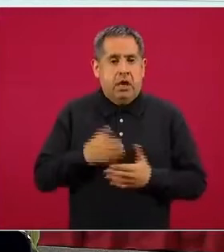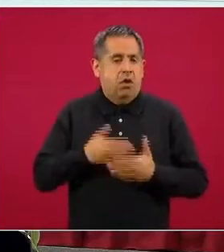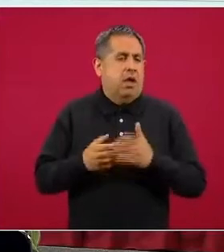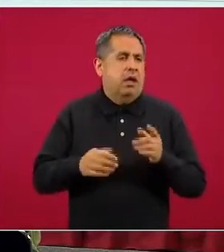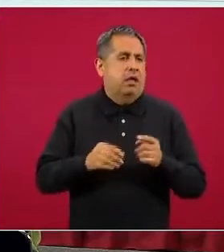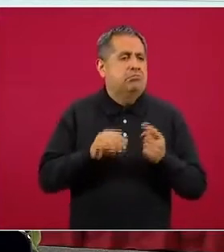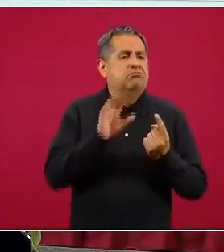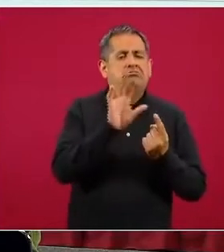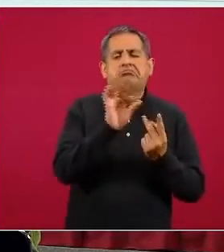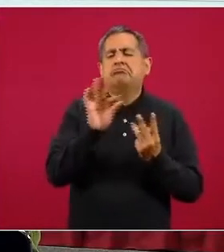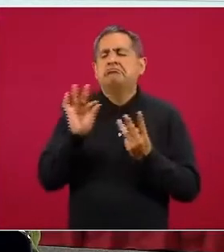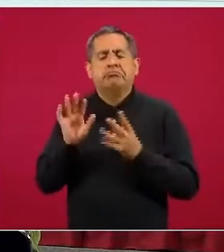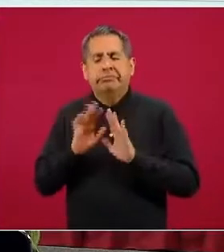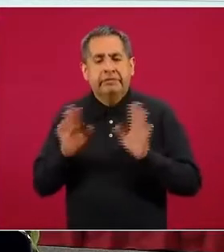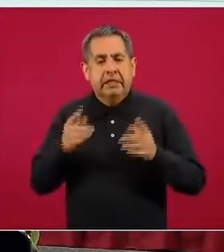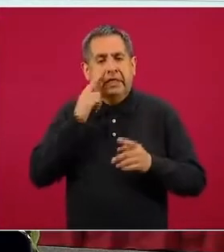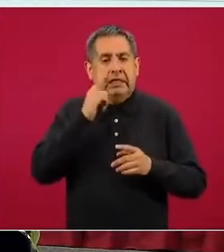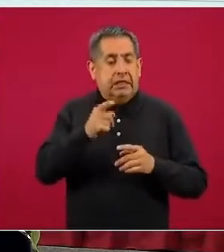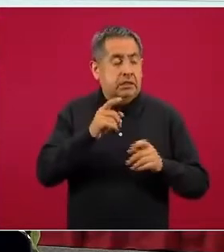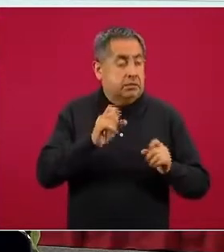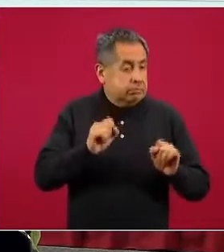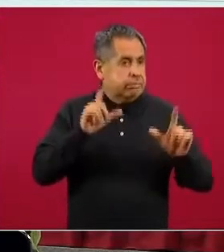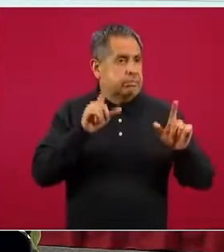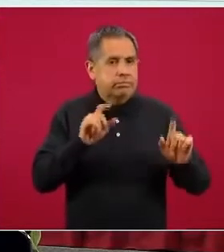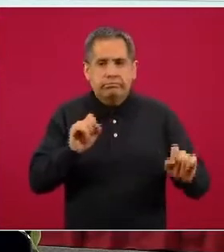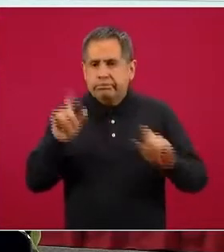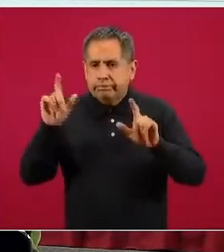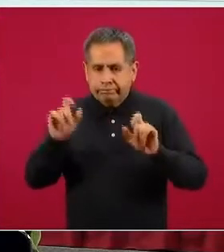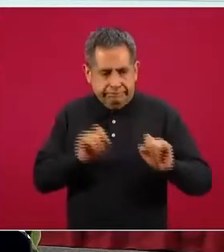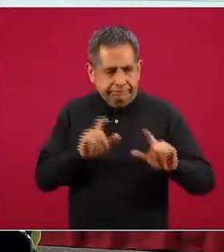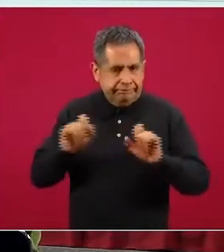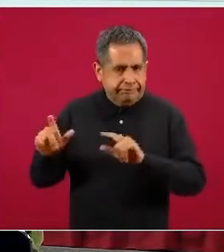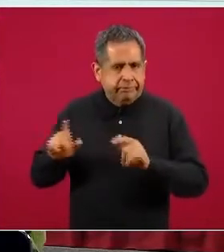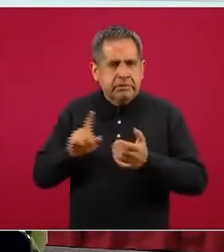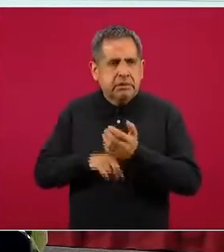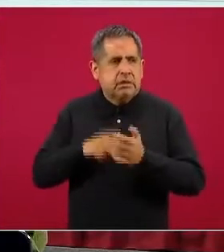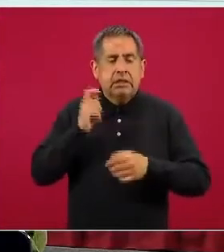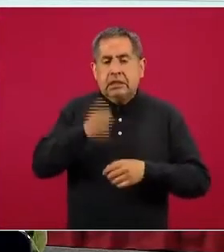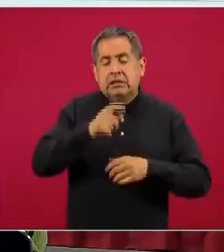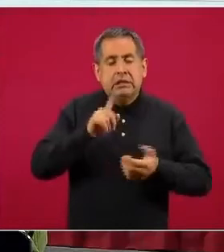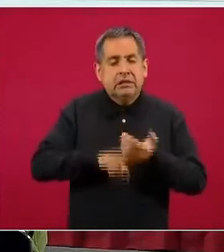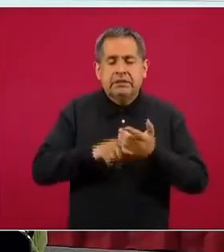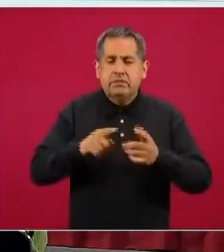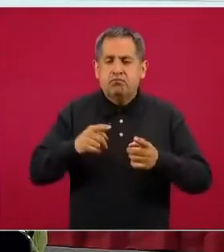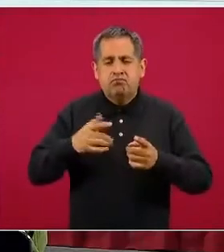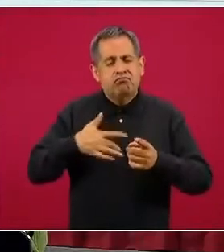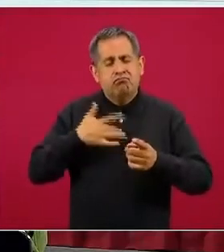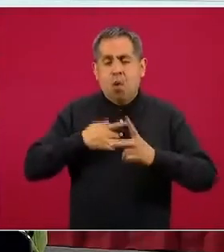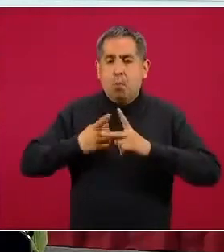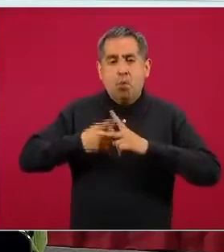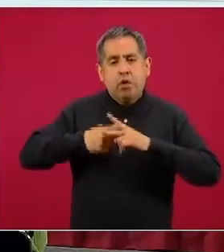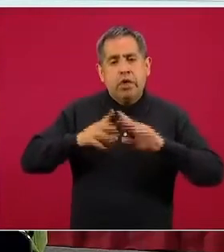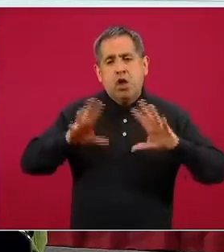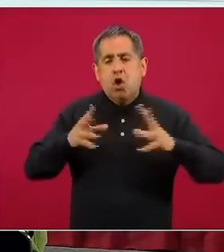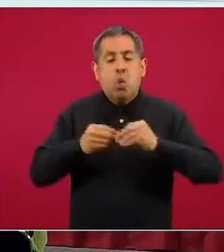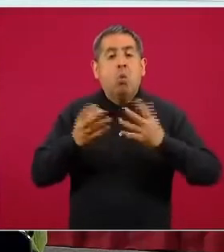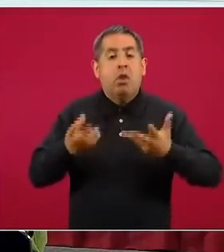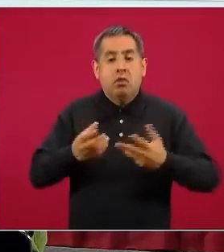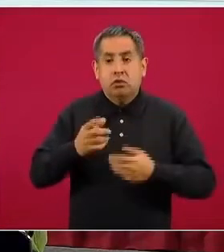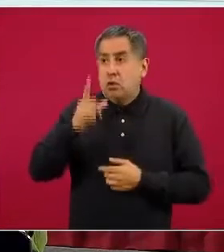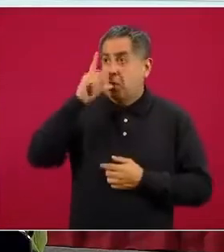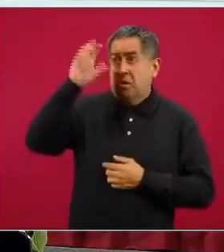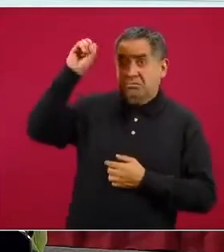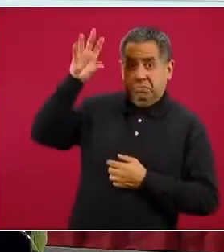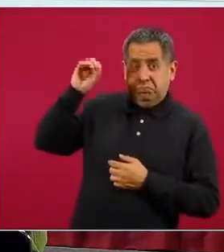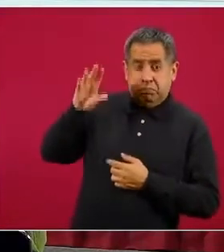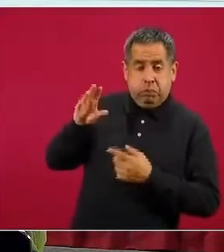ocasión, el orden es en el que se presentan de acuerdo a su estimación del semáforo de